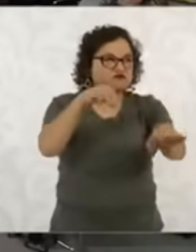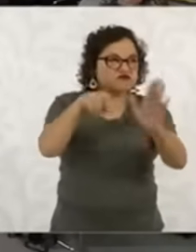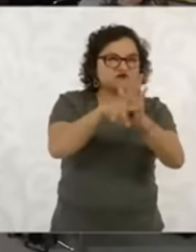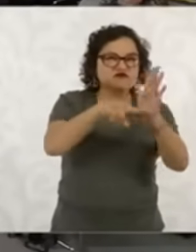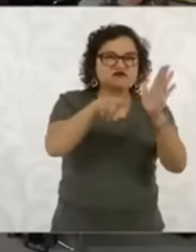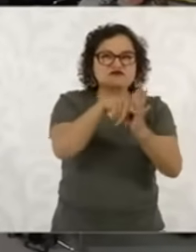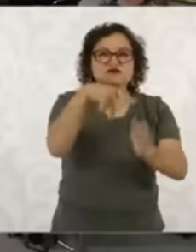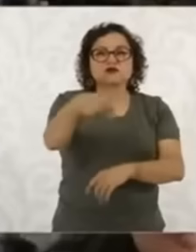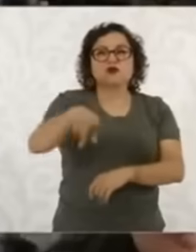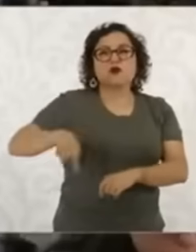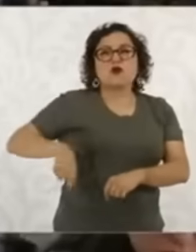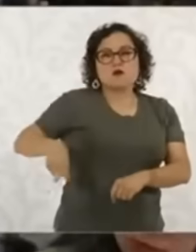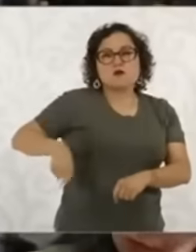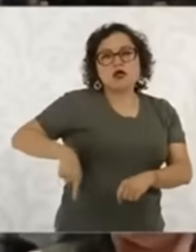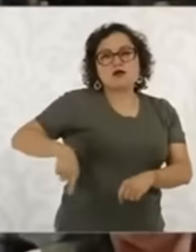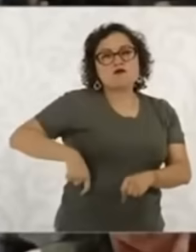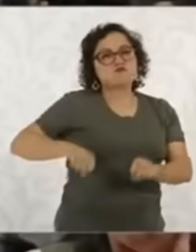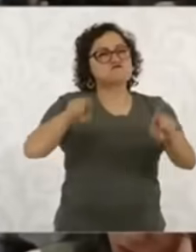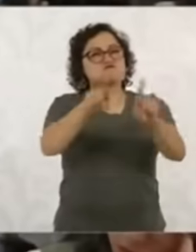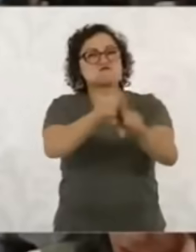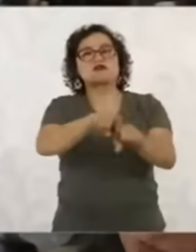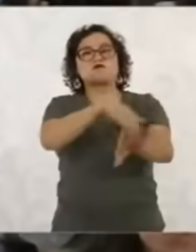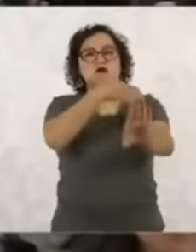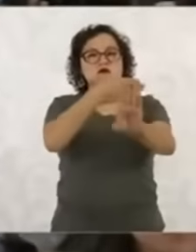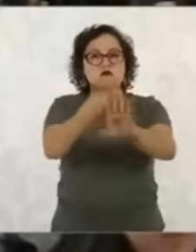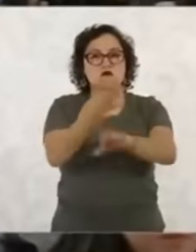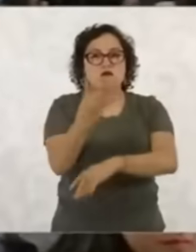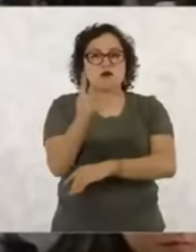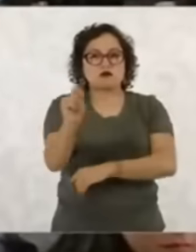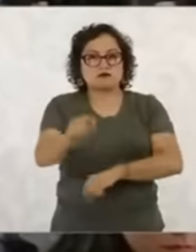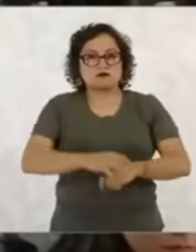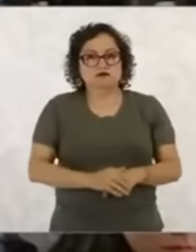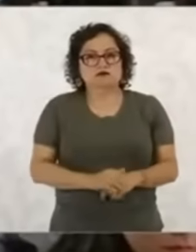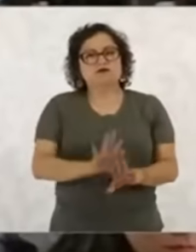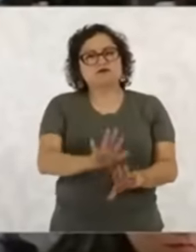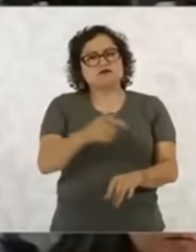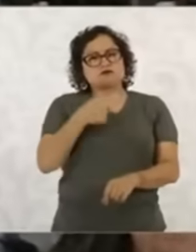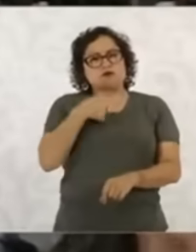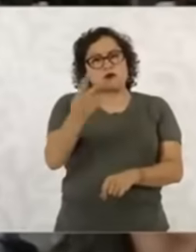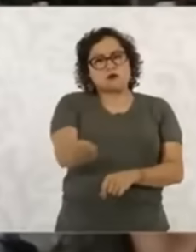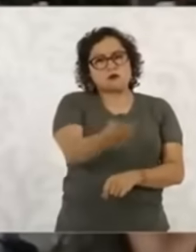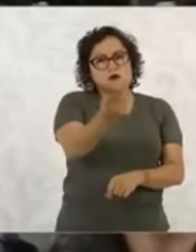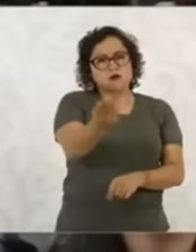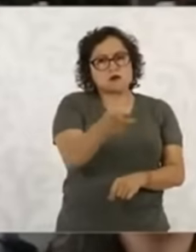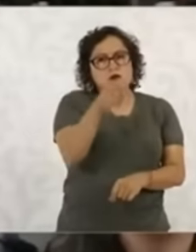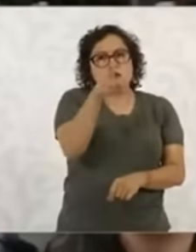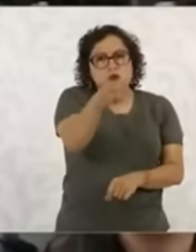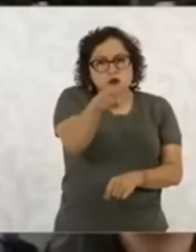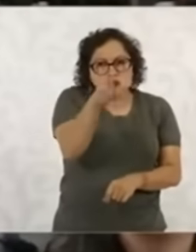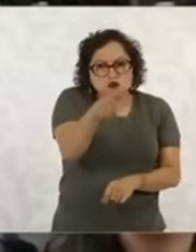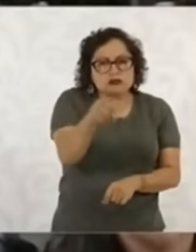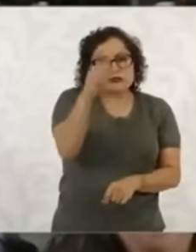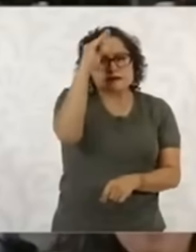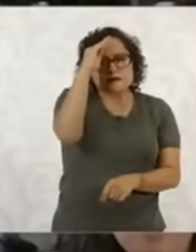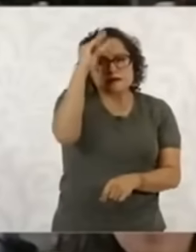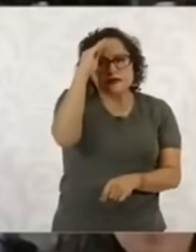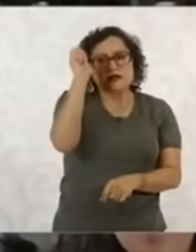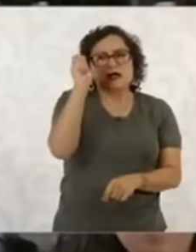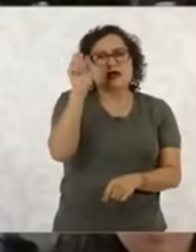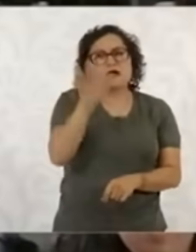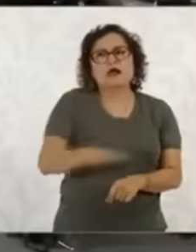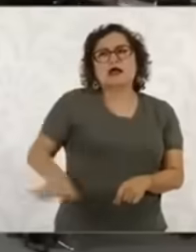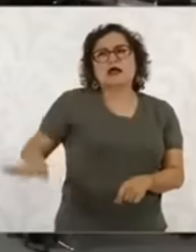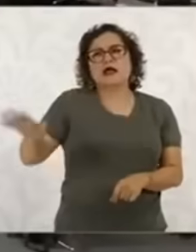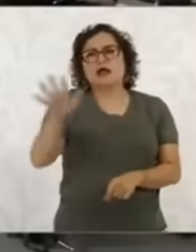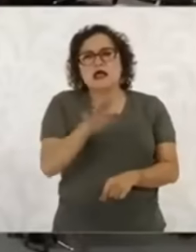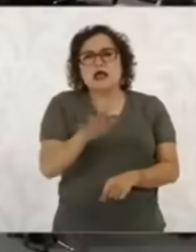Transformación. ¿Considera usted, presidenta, que el pueblo de México ya no se deja engañar por la guerra sucia de la derecha? Sí, ya es